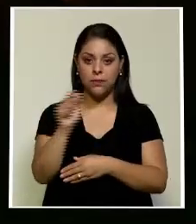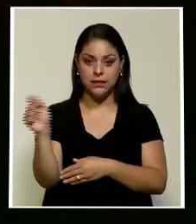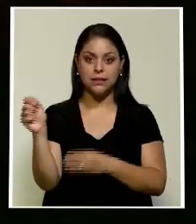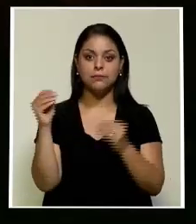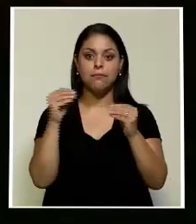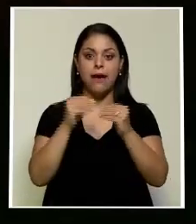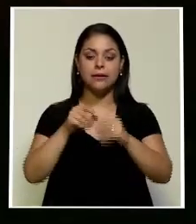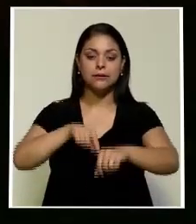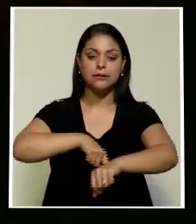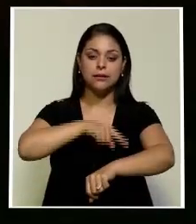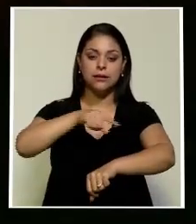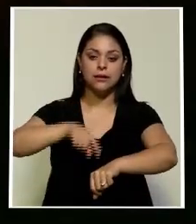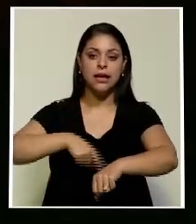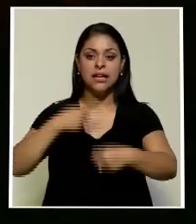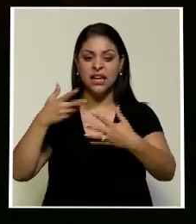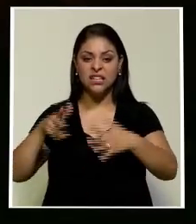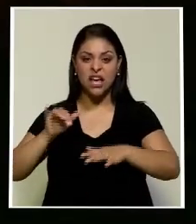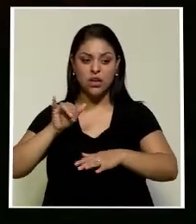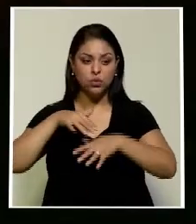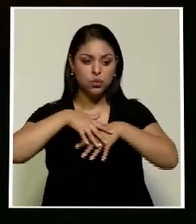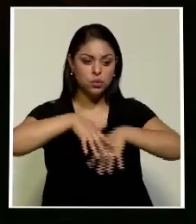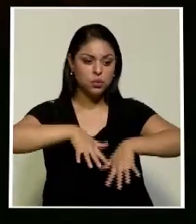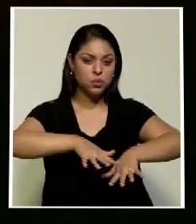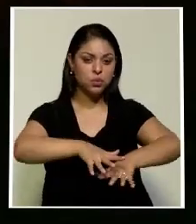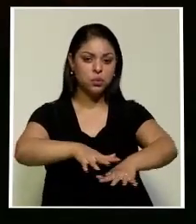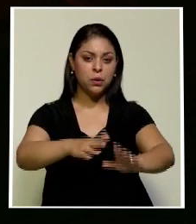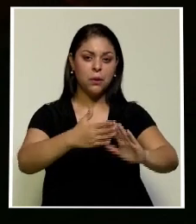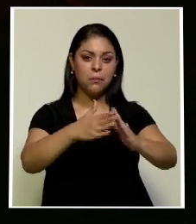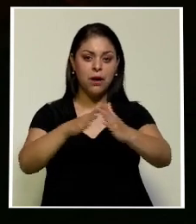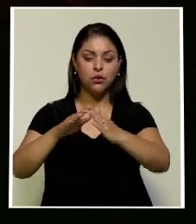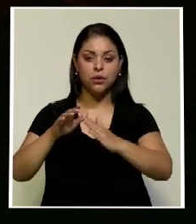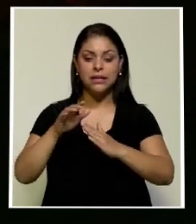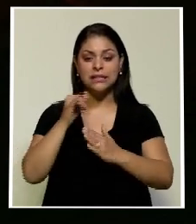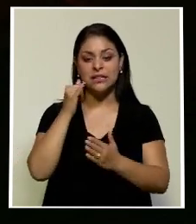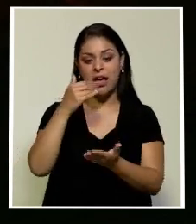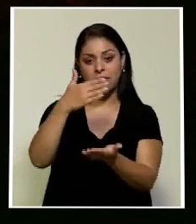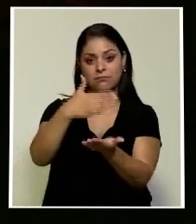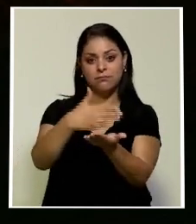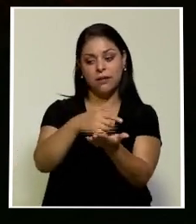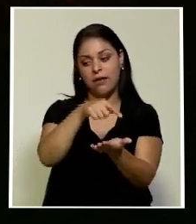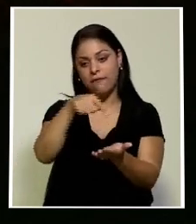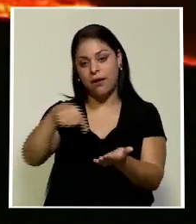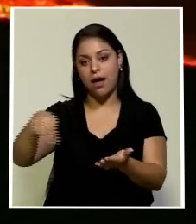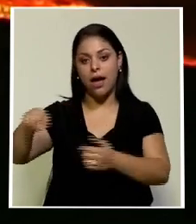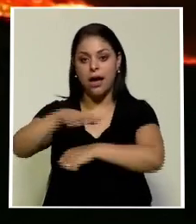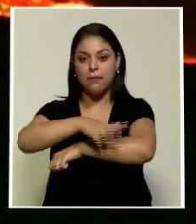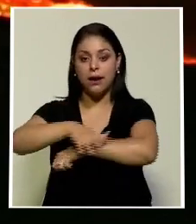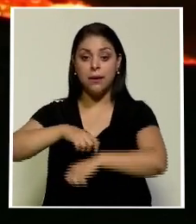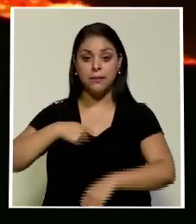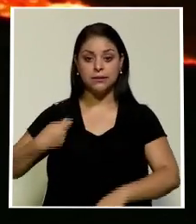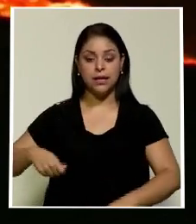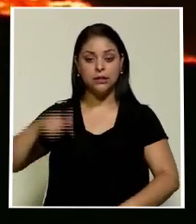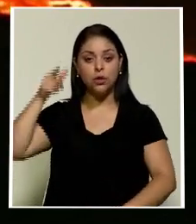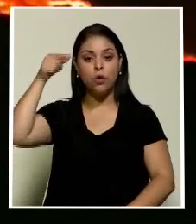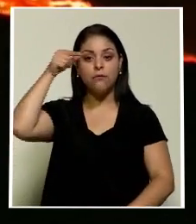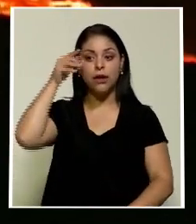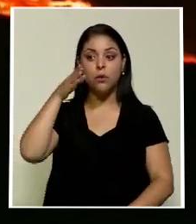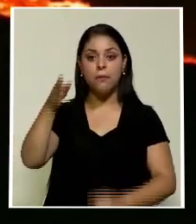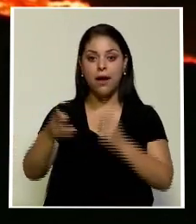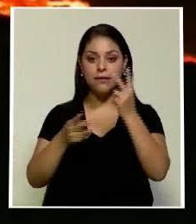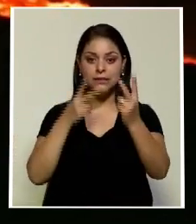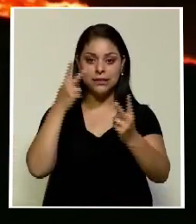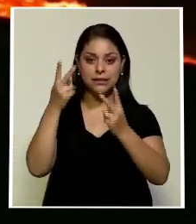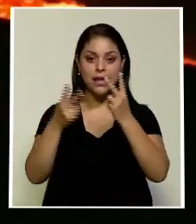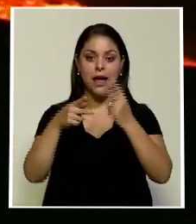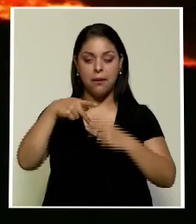que han arrasado parte del barrio de La Laguna se han frenado y se dirigen al mar. El presidente del gobierno, Pedro Sánchez, visita este sábado La Palma por